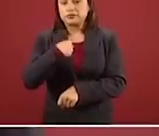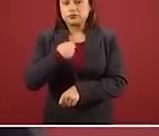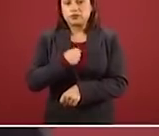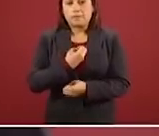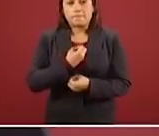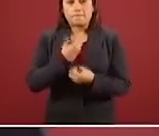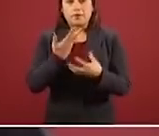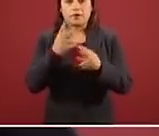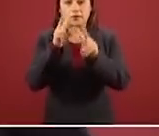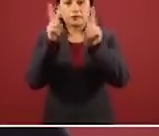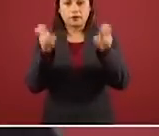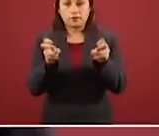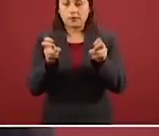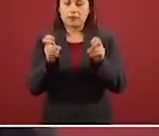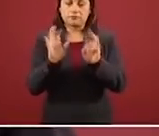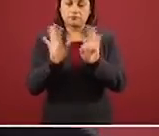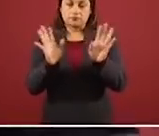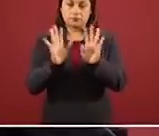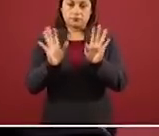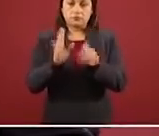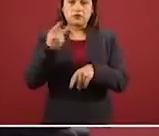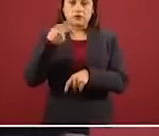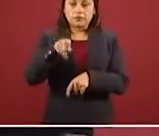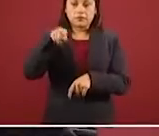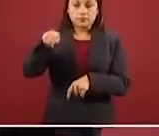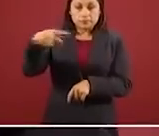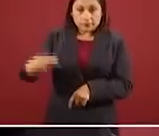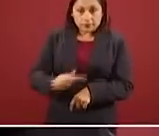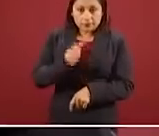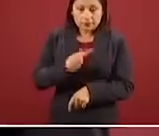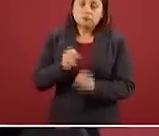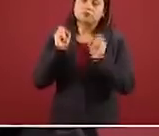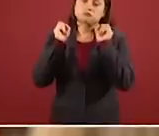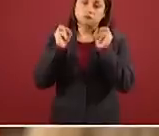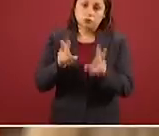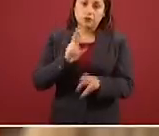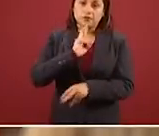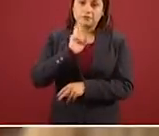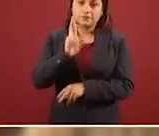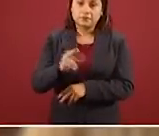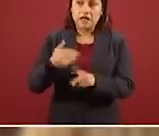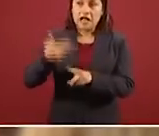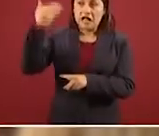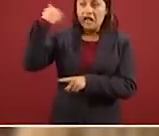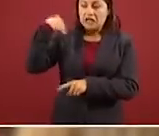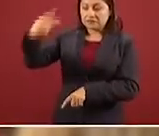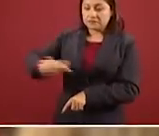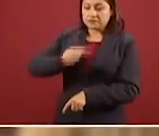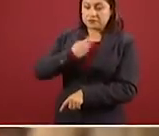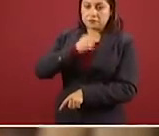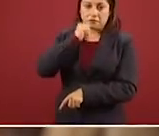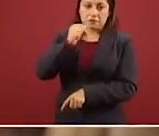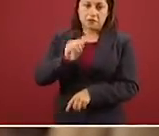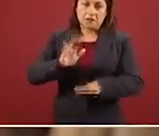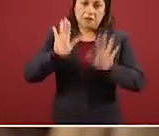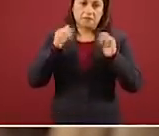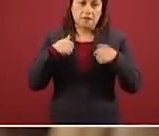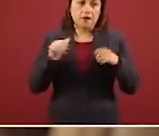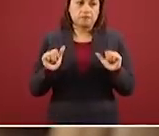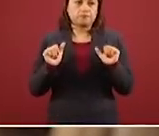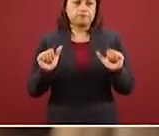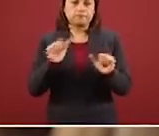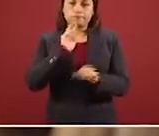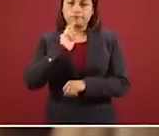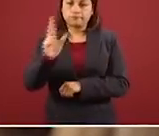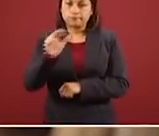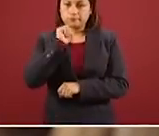lo estás planteando. Como no me lo han preguntado, afortunadamente no he tenido que hablar y no